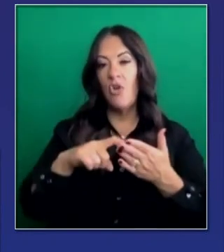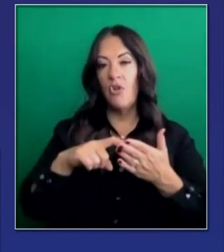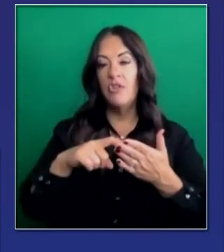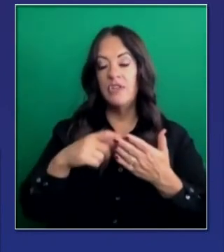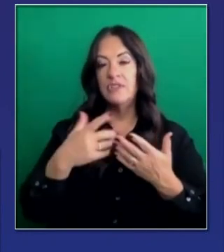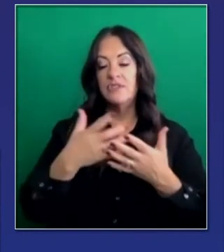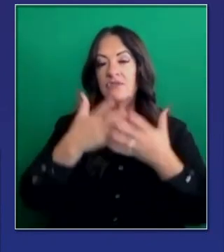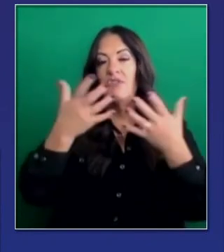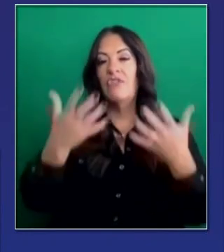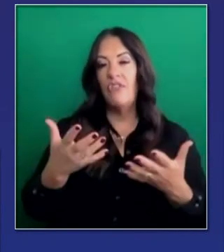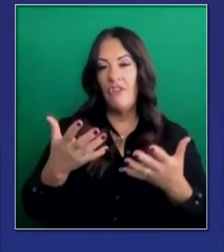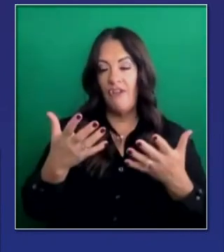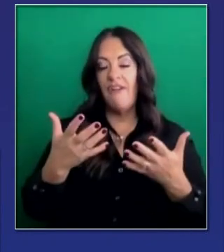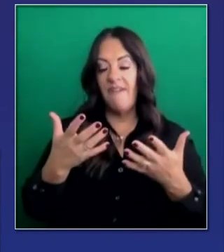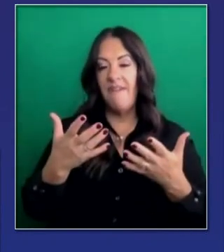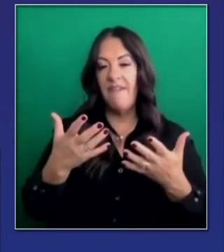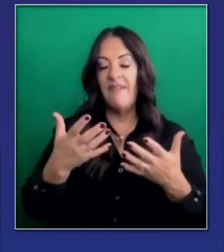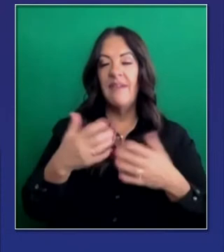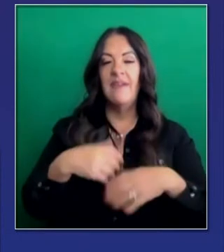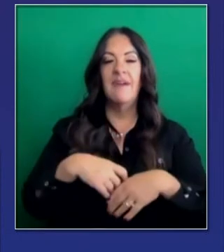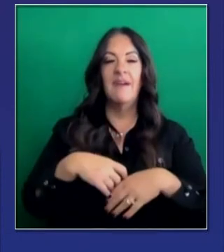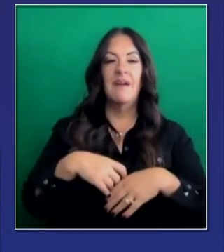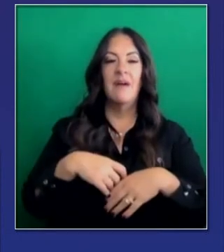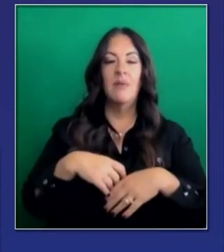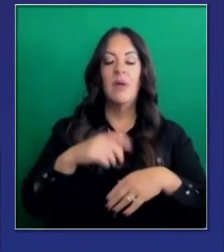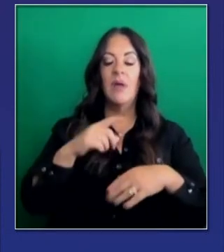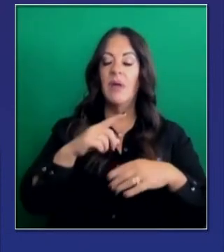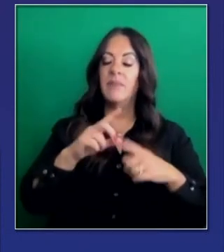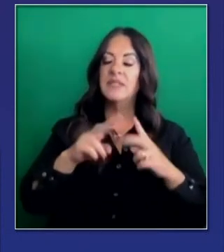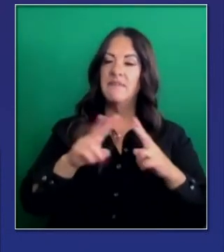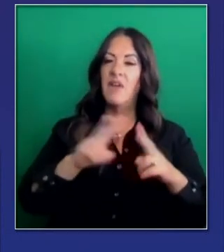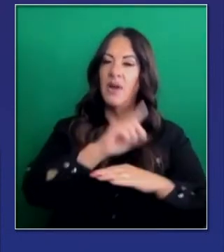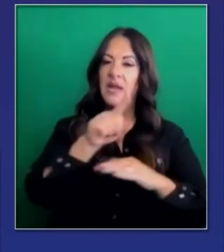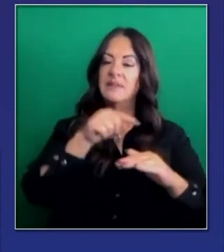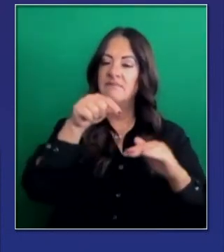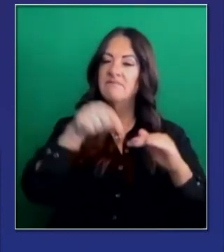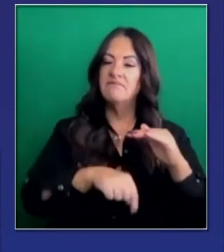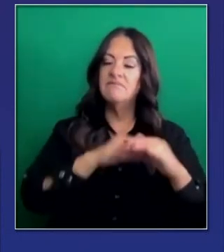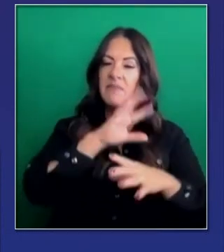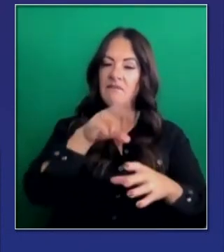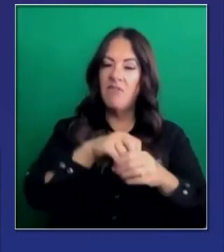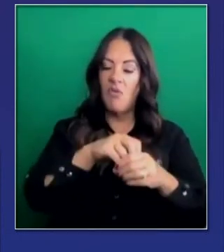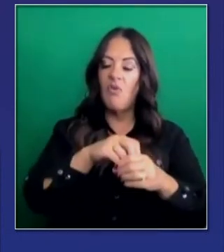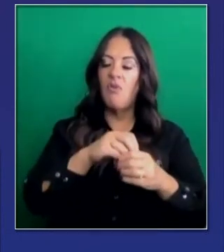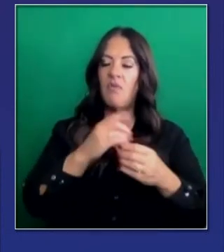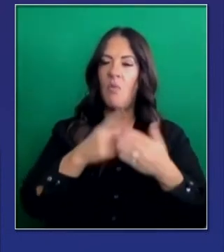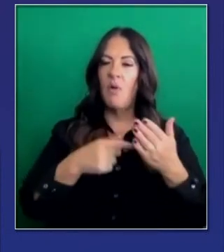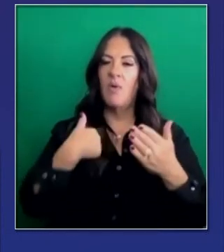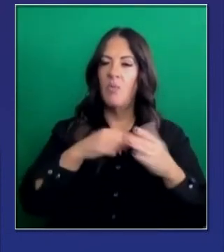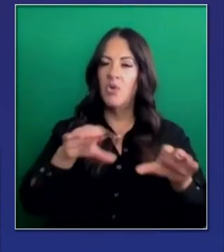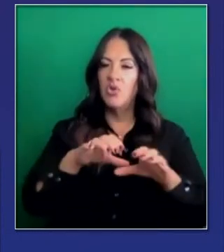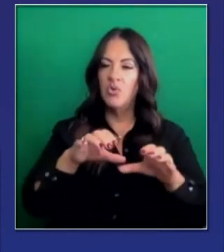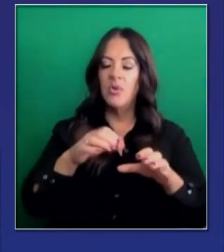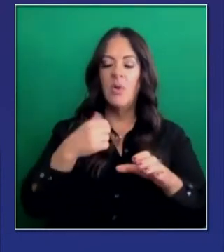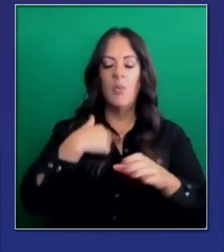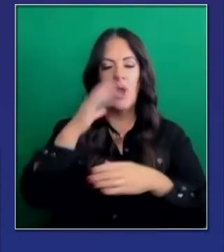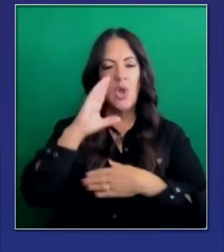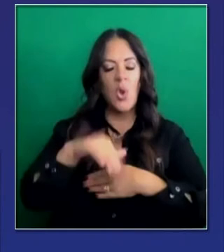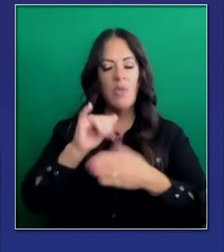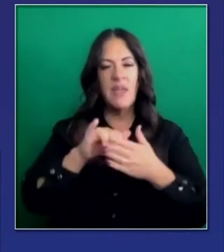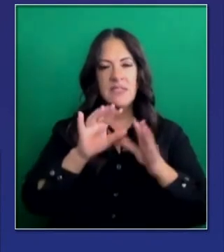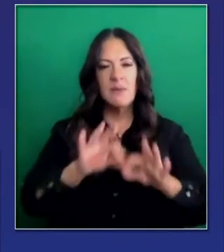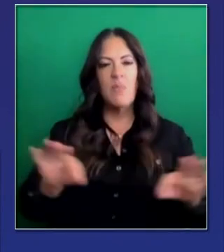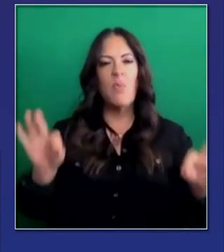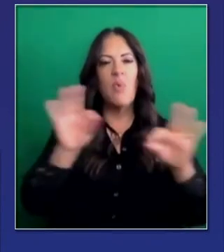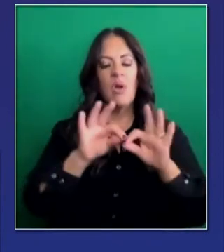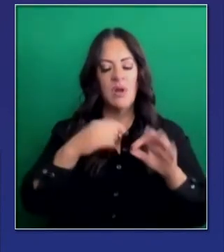eso por eso un proceso muy dinámico y reconocemos la importancia y el imperativo de mantenernos al